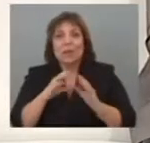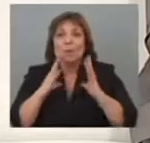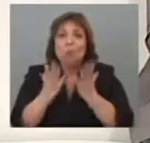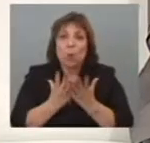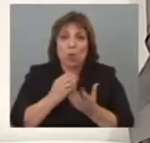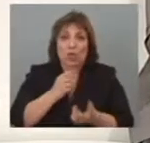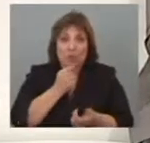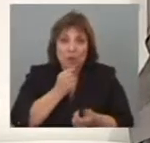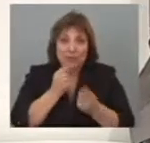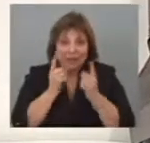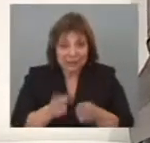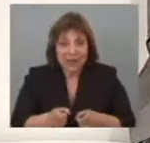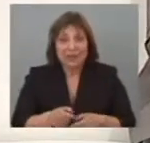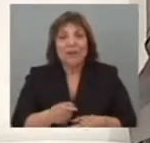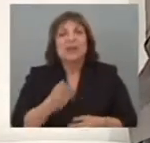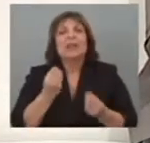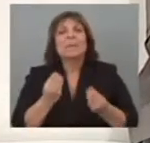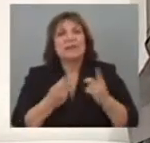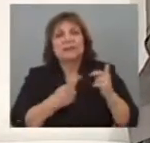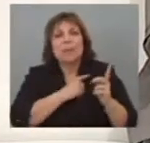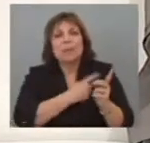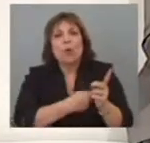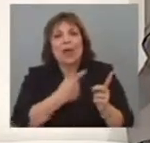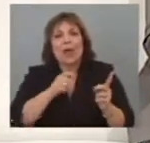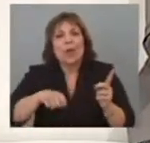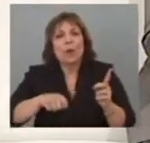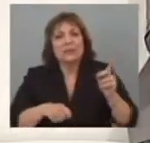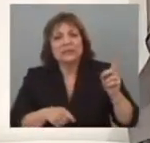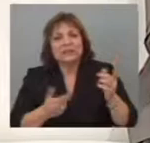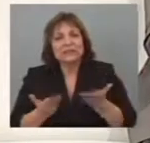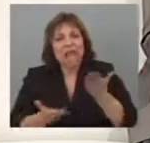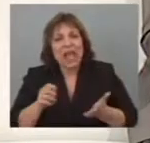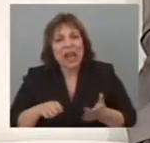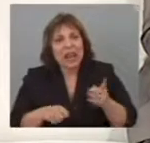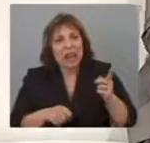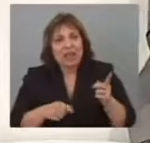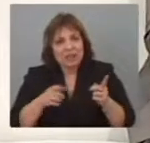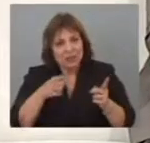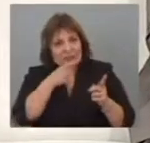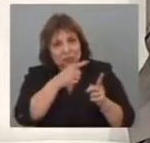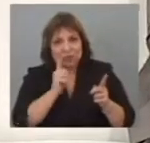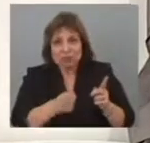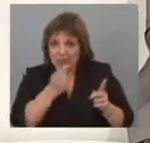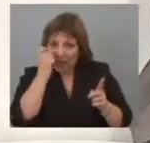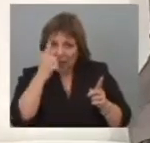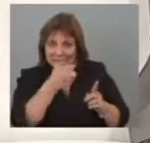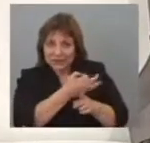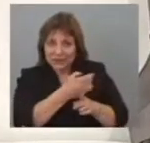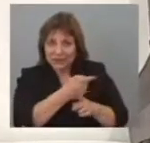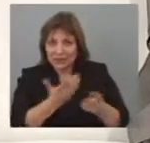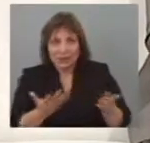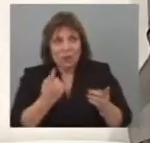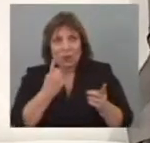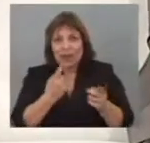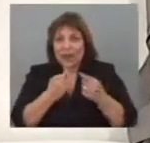policía. ¿Qué pasa con el Poder Judicial? Porque eso también, ¿verdad?, es una... de alguna manera esto es una experticia